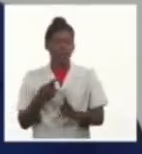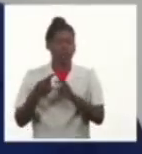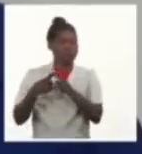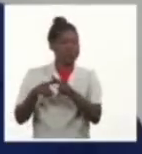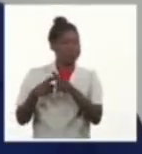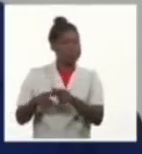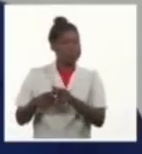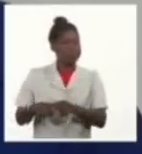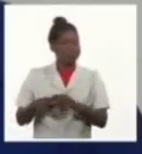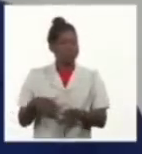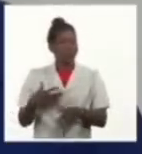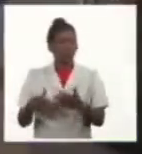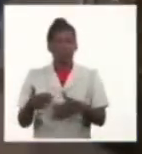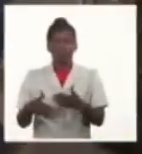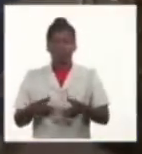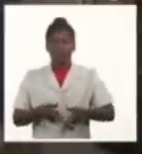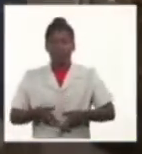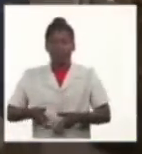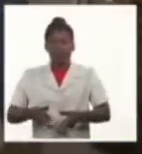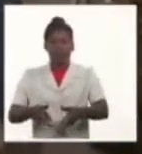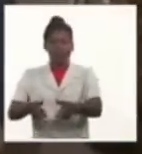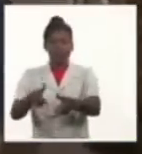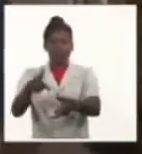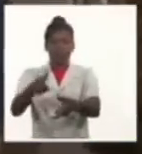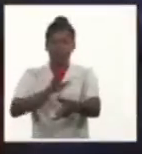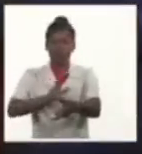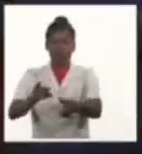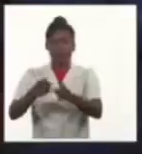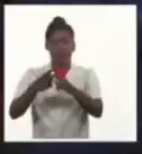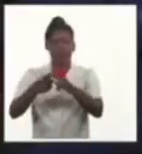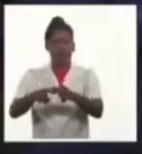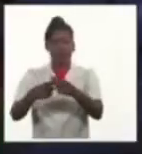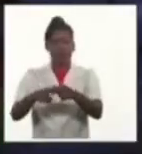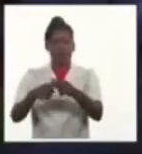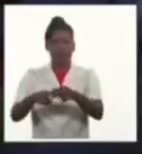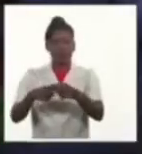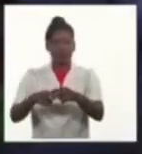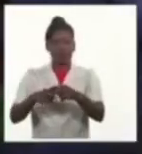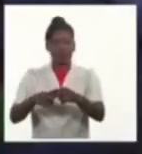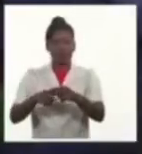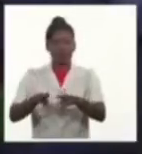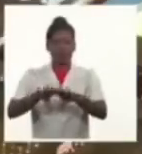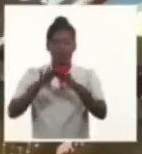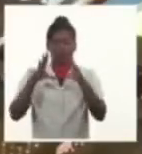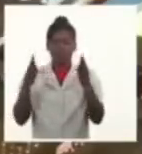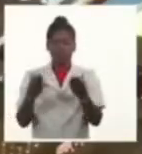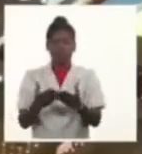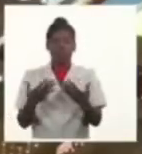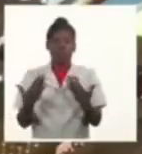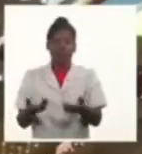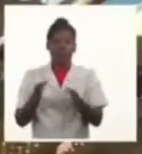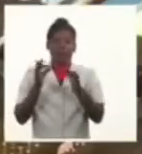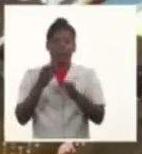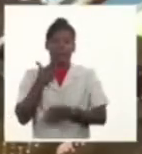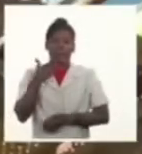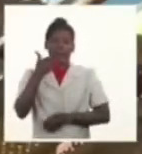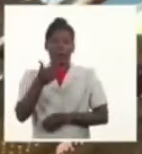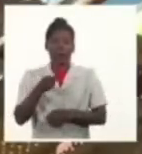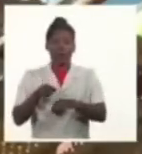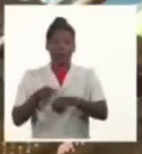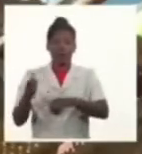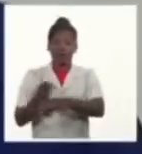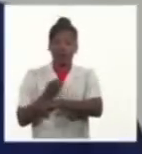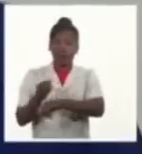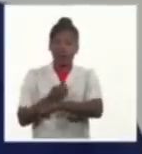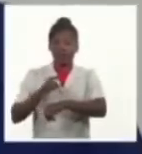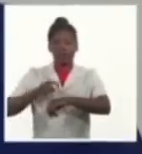la afectación del tubo. Técnicos y especialistas laboran en la central matancera para restablecer la avería externa en el menor tiempo posible.